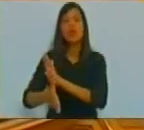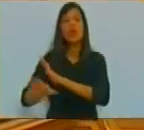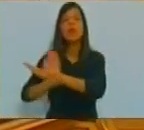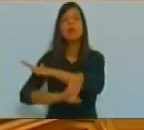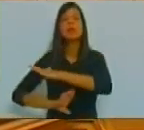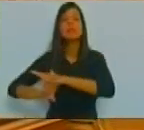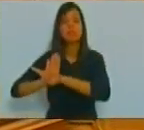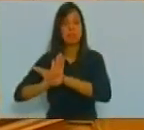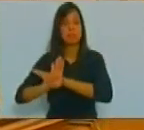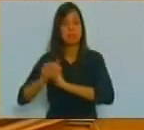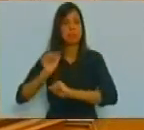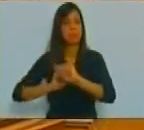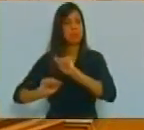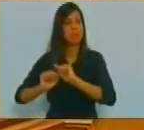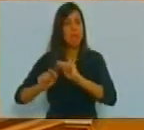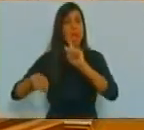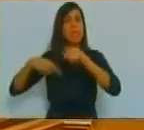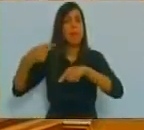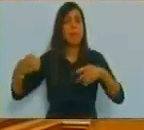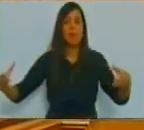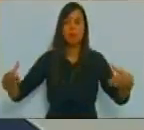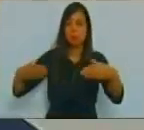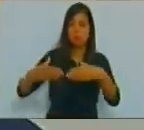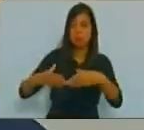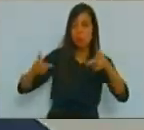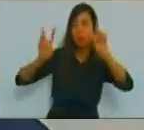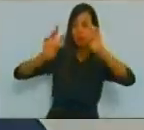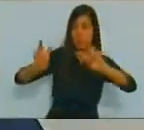para diseñar un modelo policial